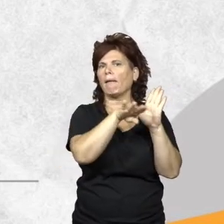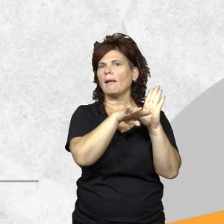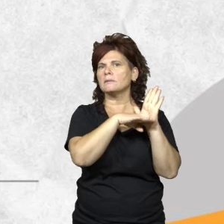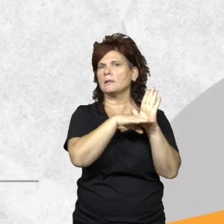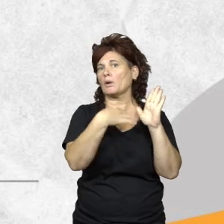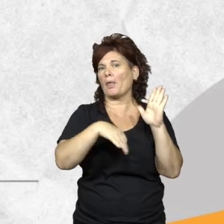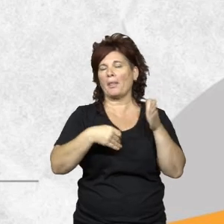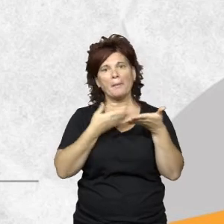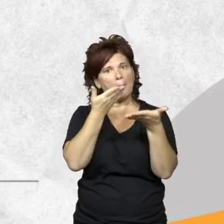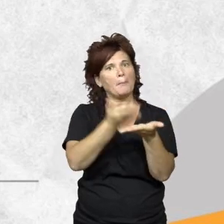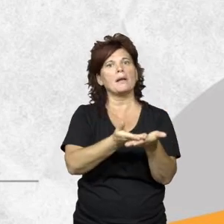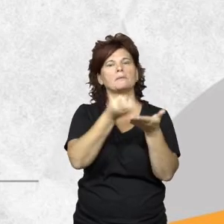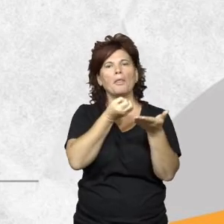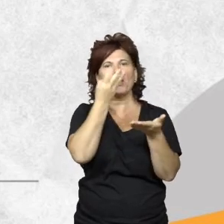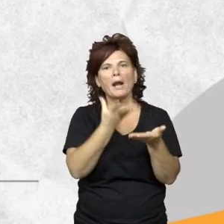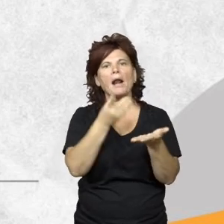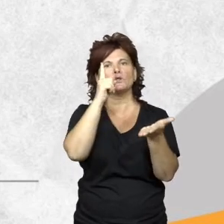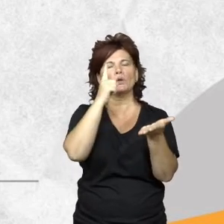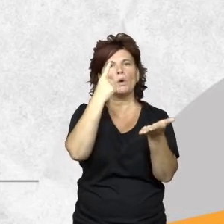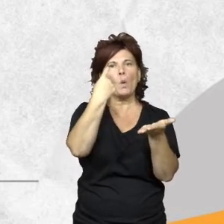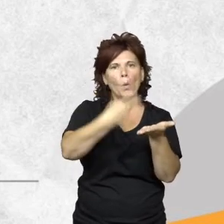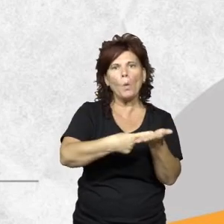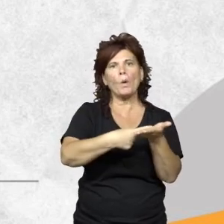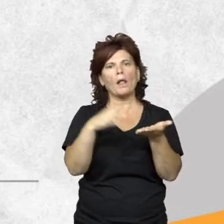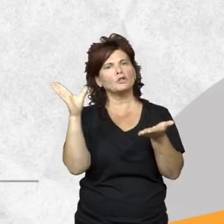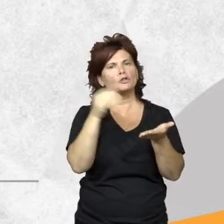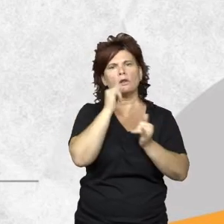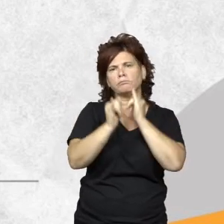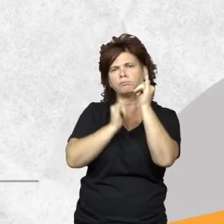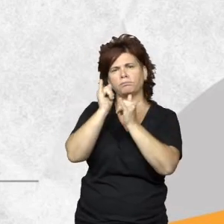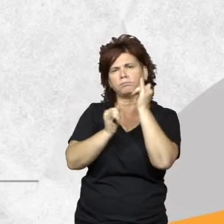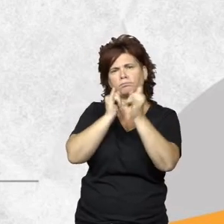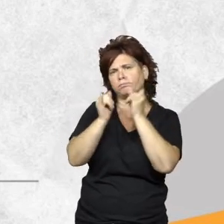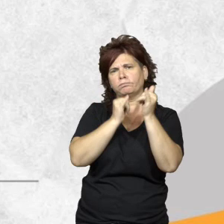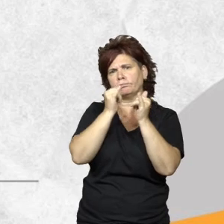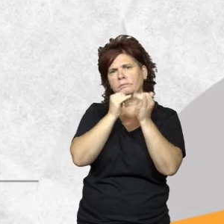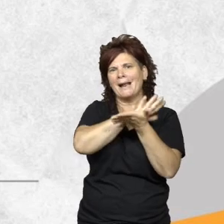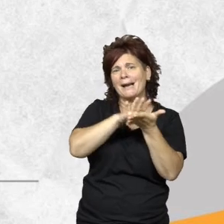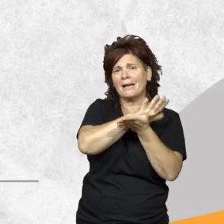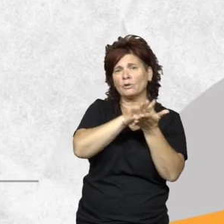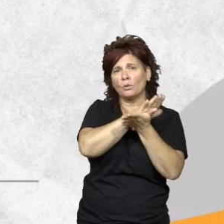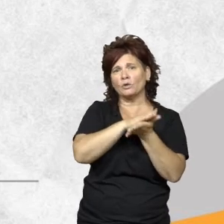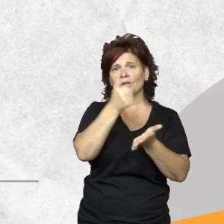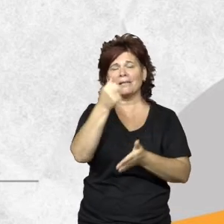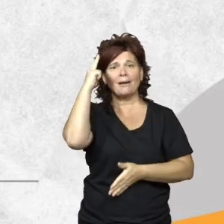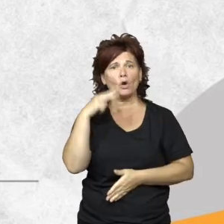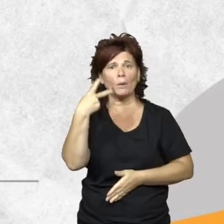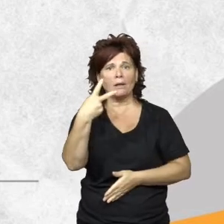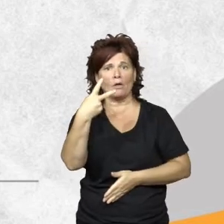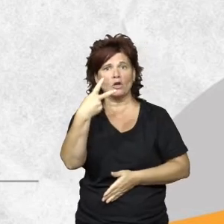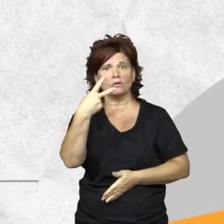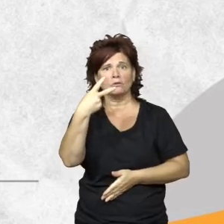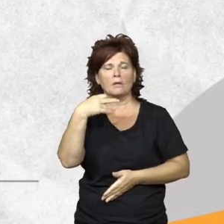presentar, que la declaración jurada, que es todo lo que dice también la resolución 692, que tiene que